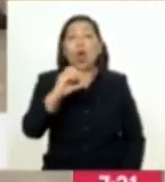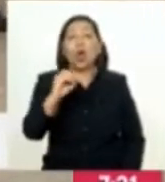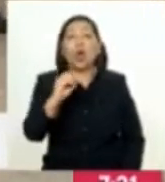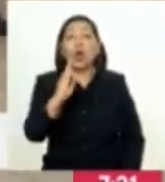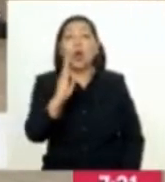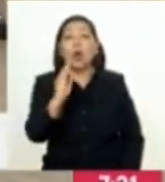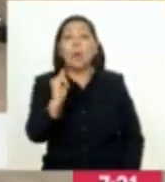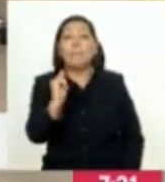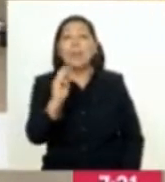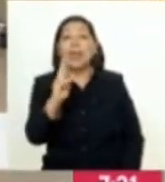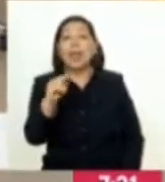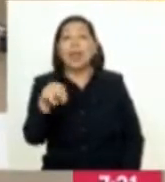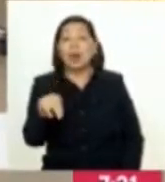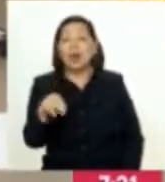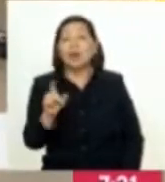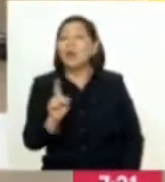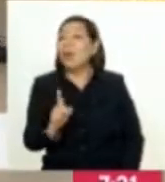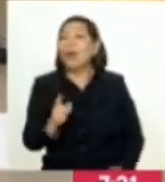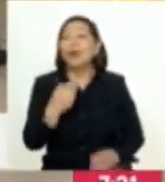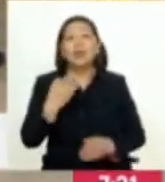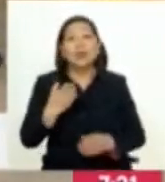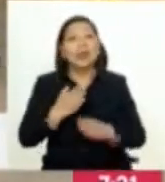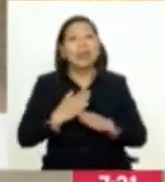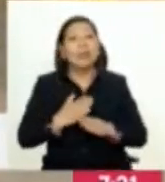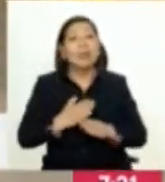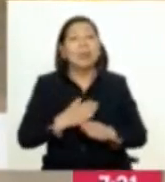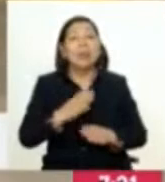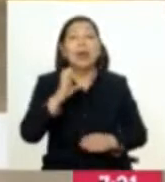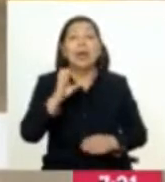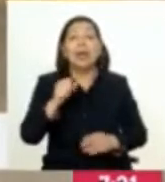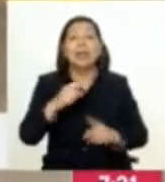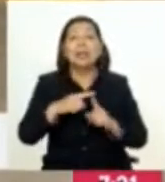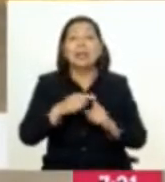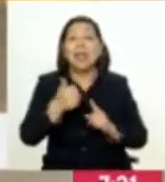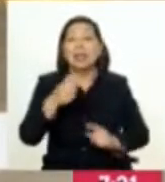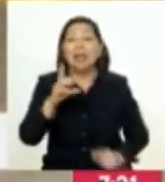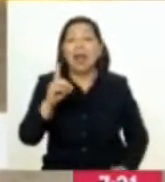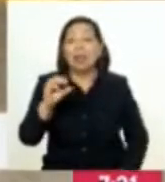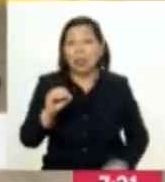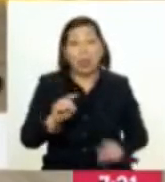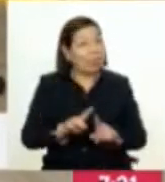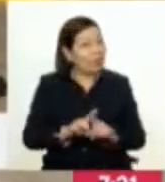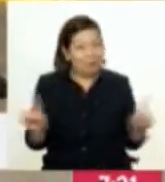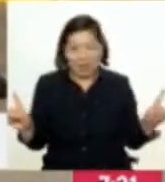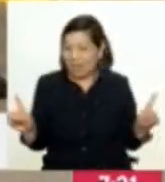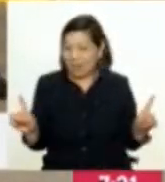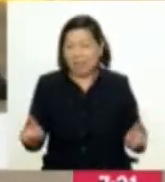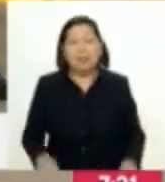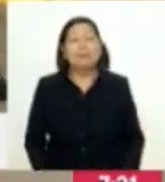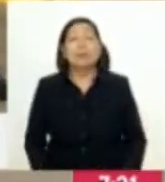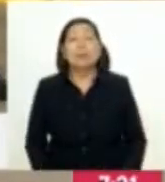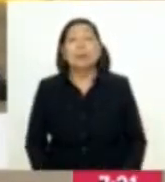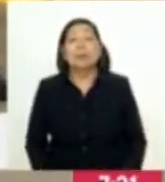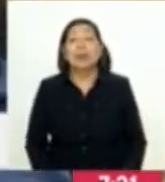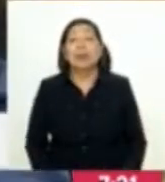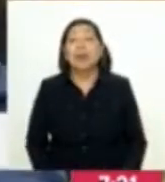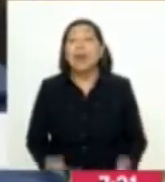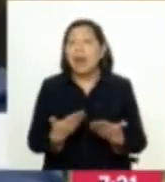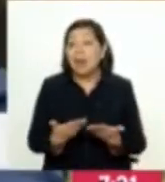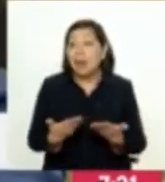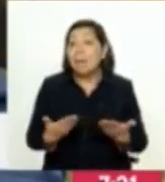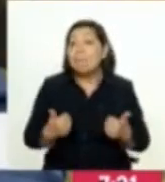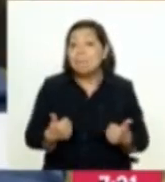¿no? A ver. Tenemos que defender el Estado. El artículo primero de la Constitución, ¿no?, dice que el